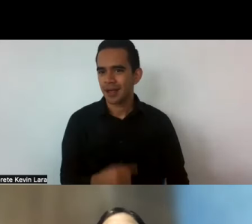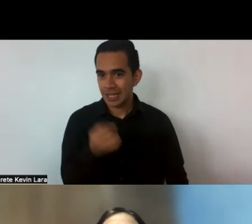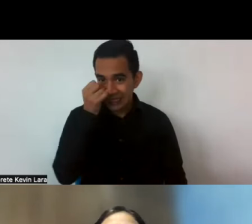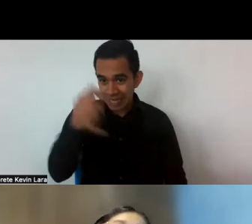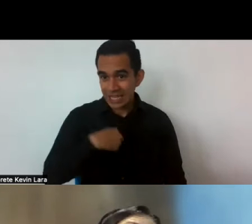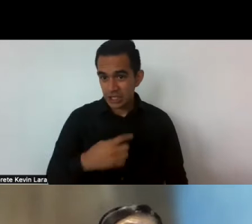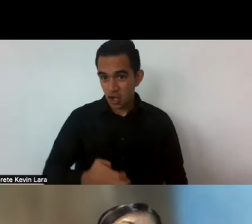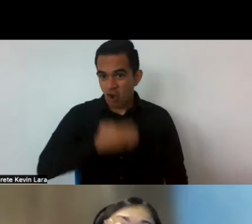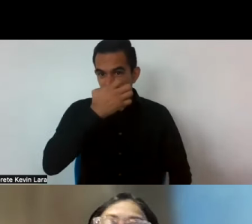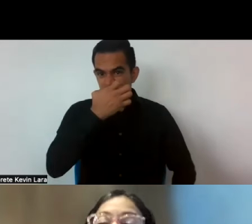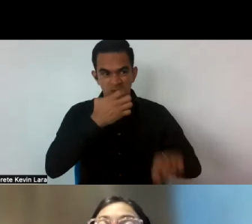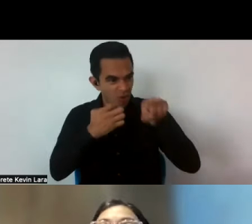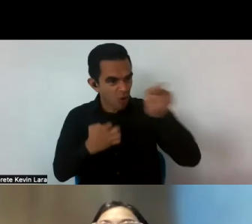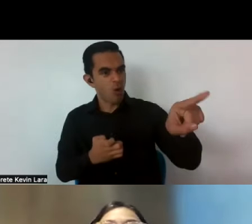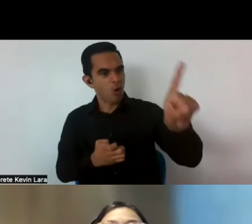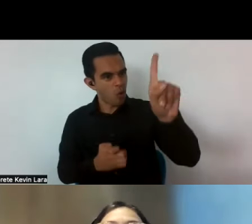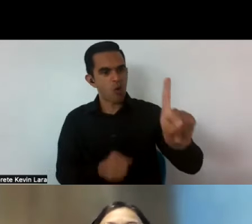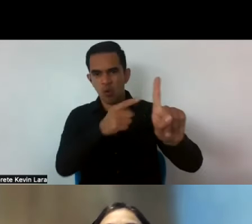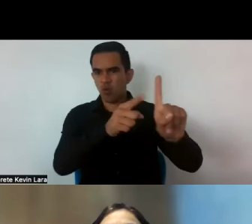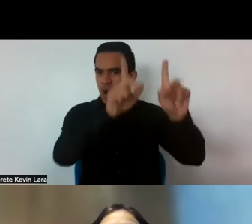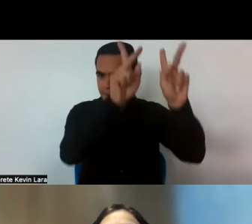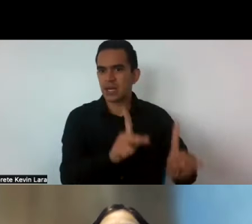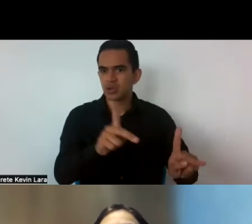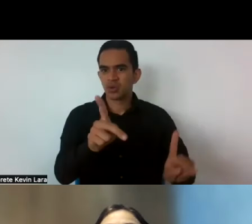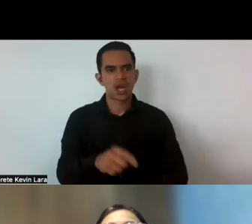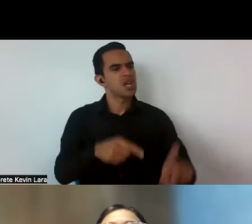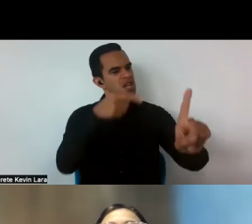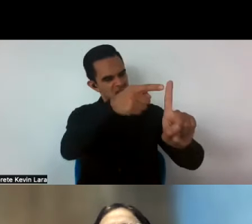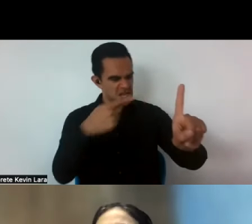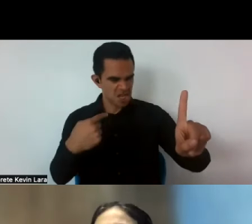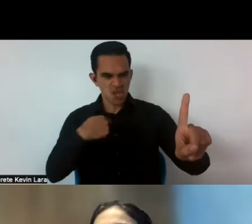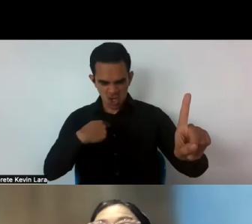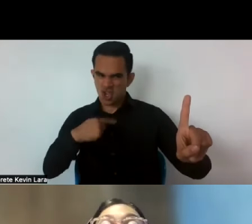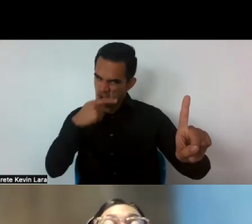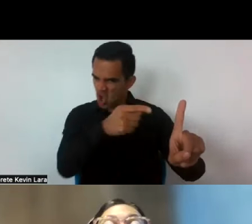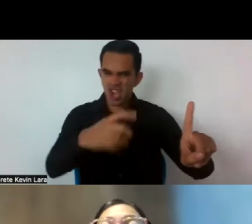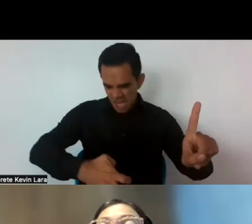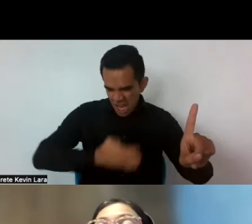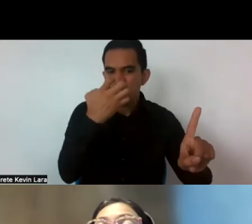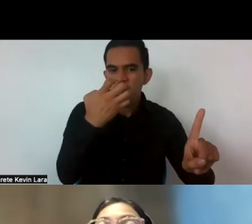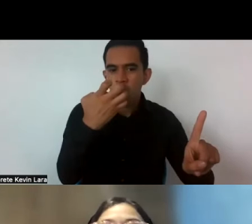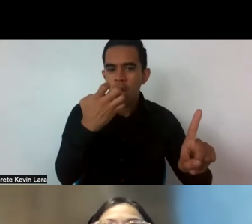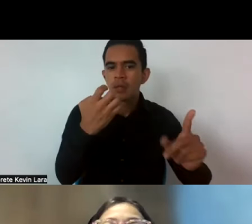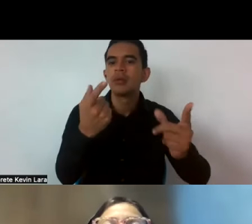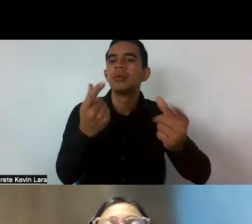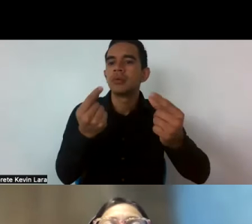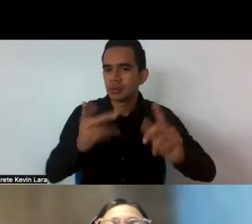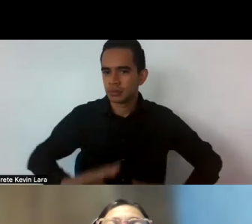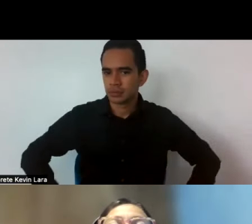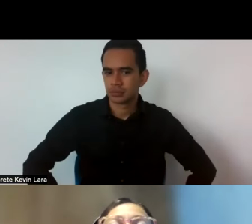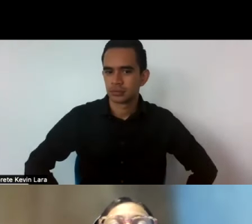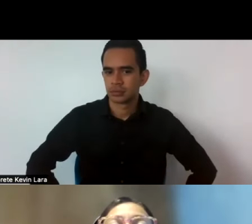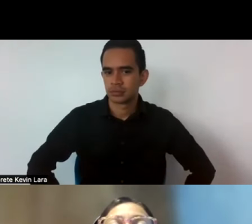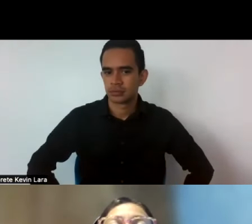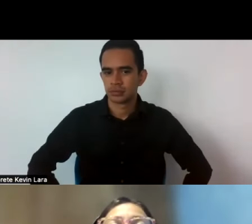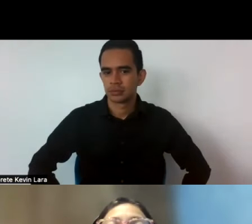con una persona o estoy molesto con una persona? A ver, me encantaría y ahí vamos a ver quién se anima.